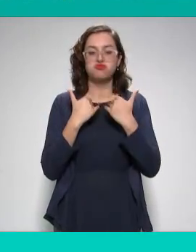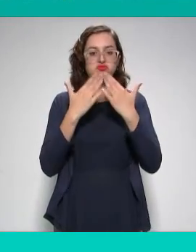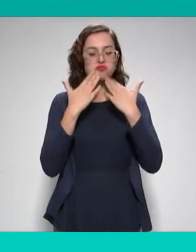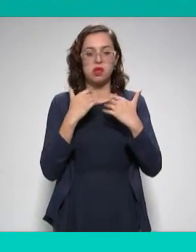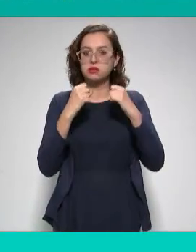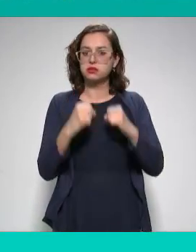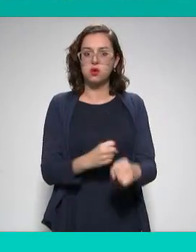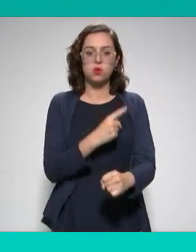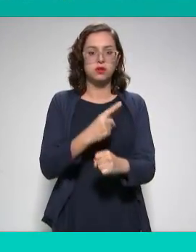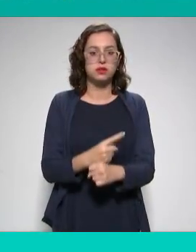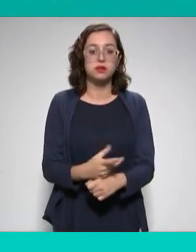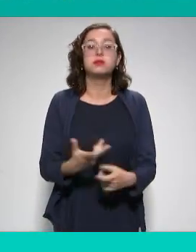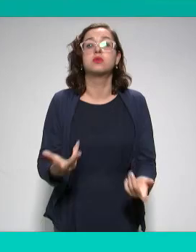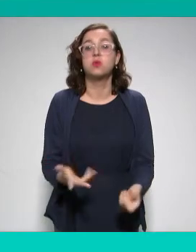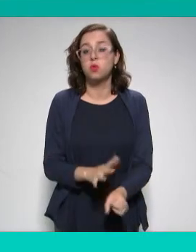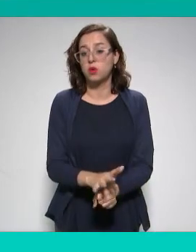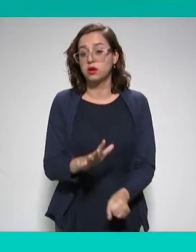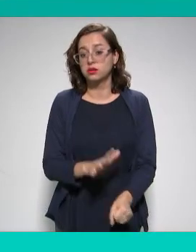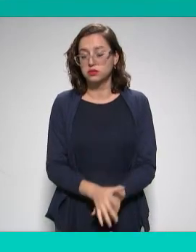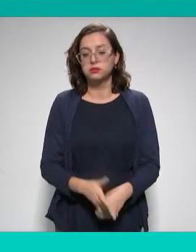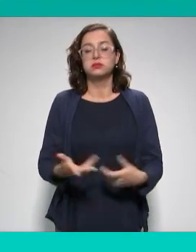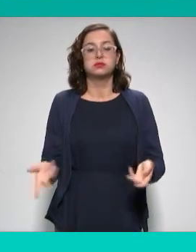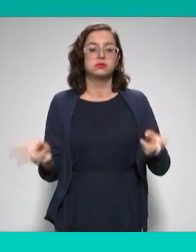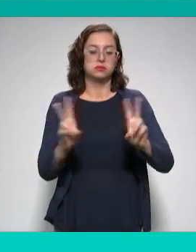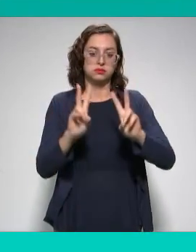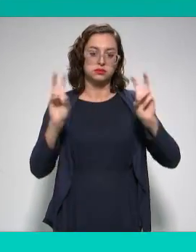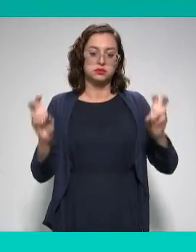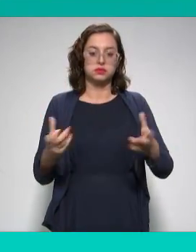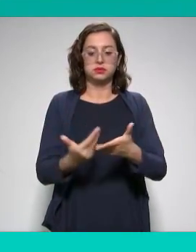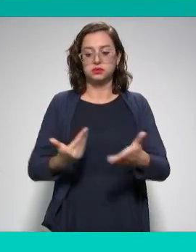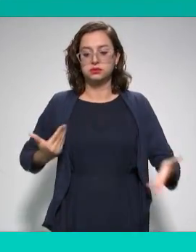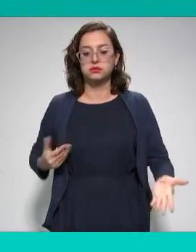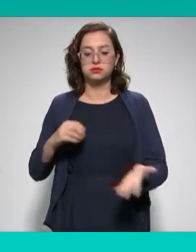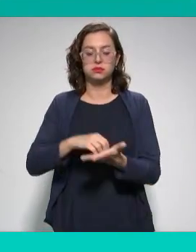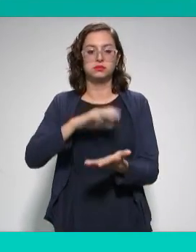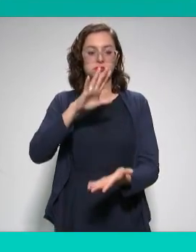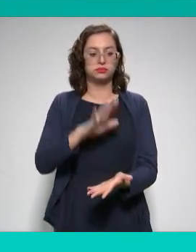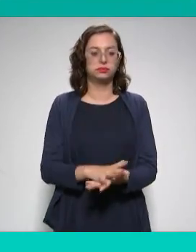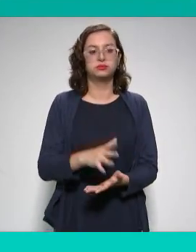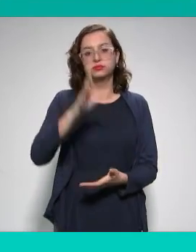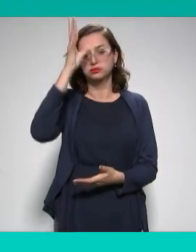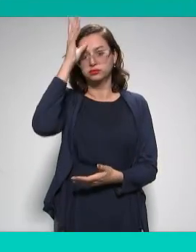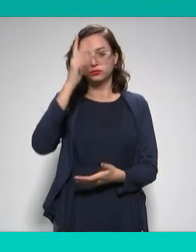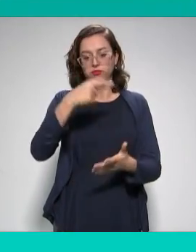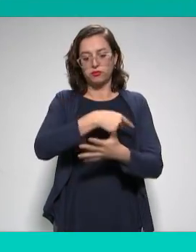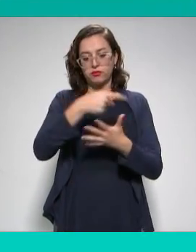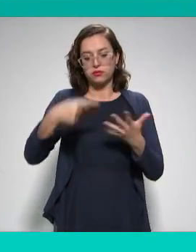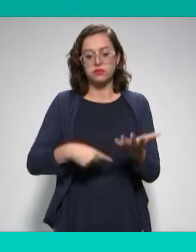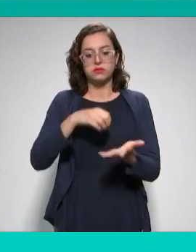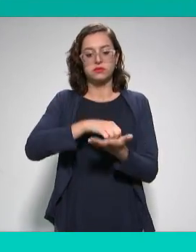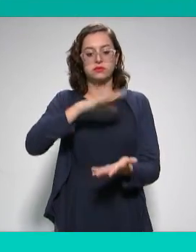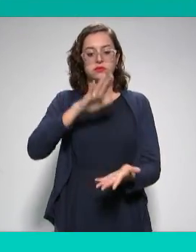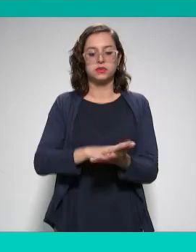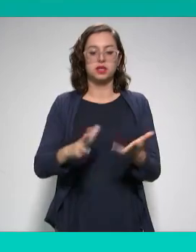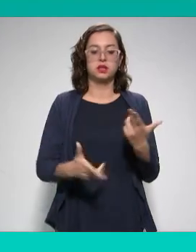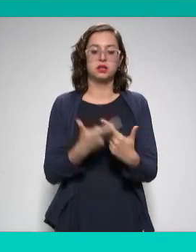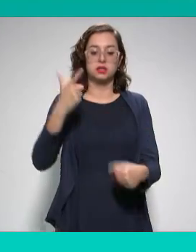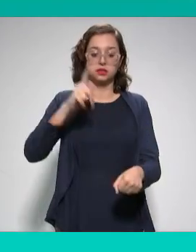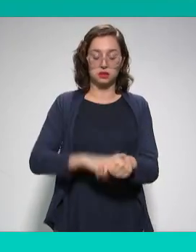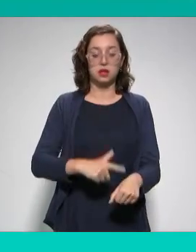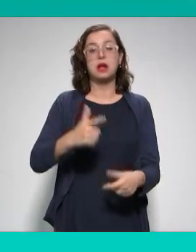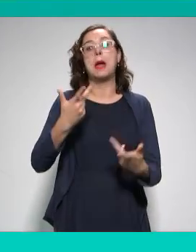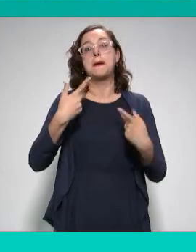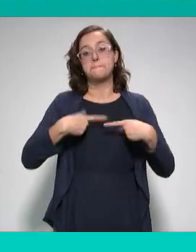en específico con relación al tema que fue materia del caso de acuerdo con datos del registro nacional de datos